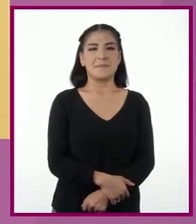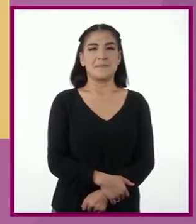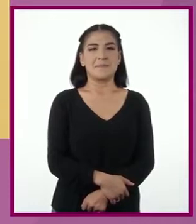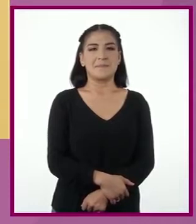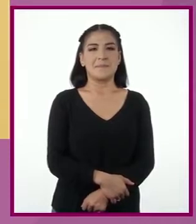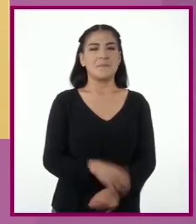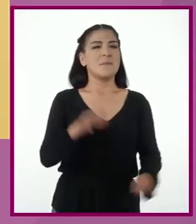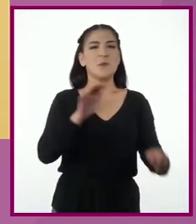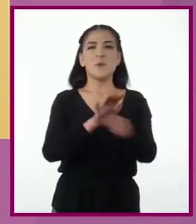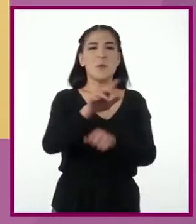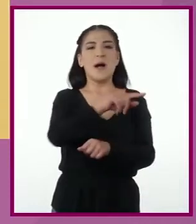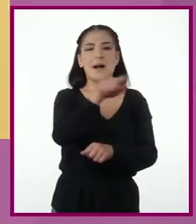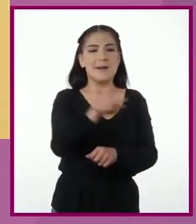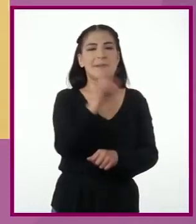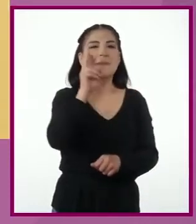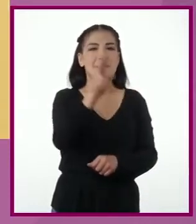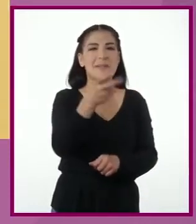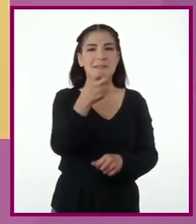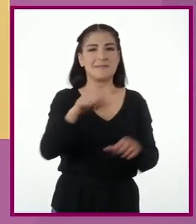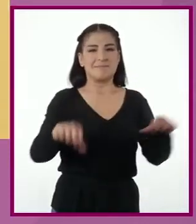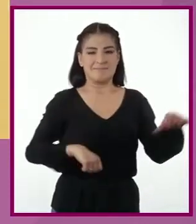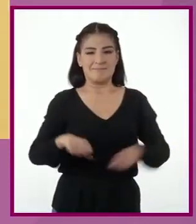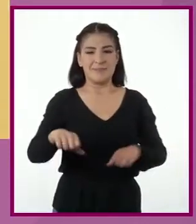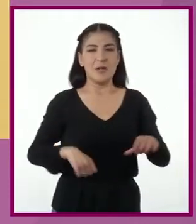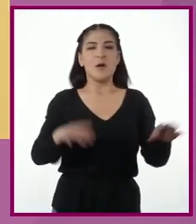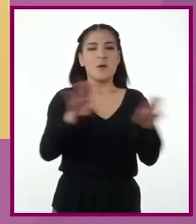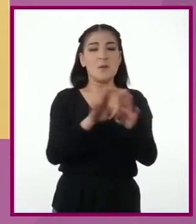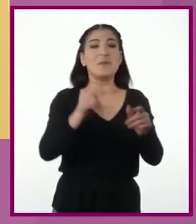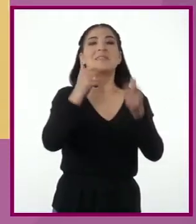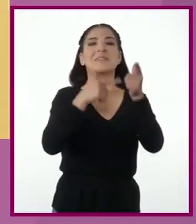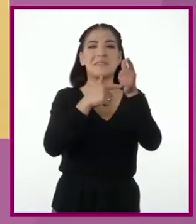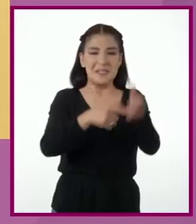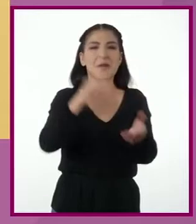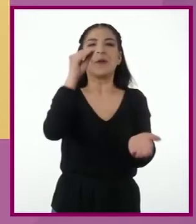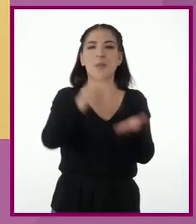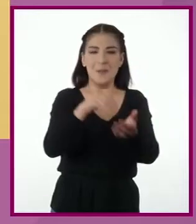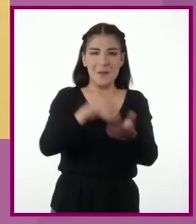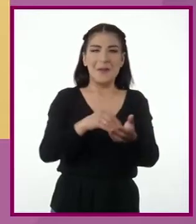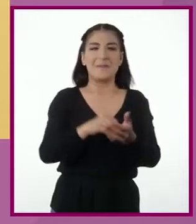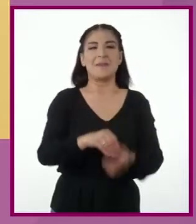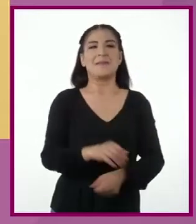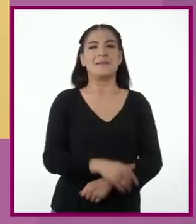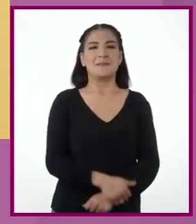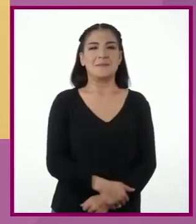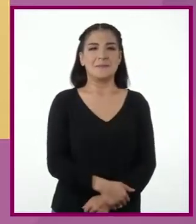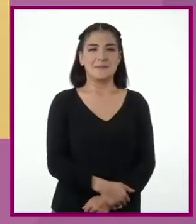¿Qué elementos de esa actividad se conserva en la actualidad?